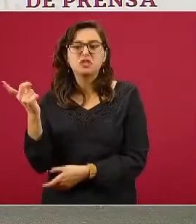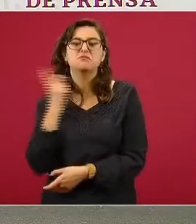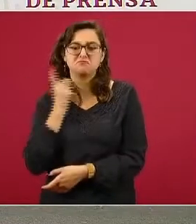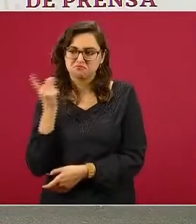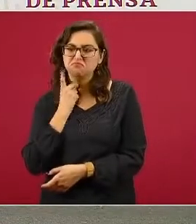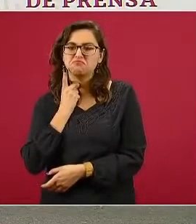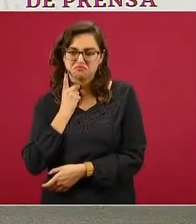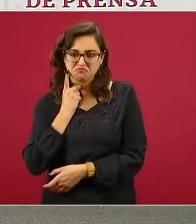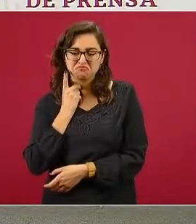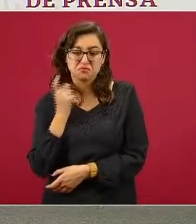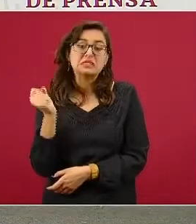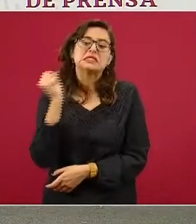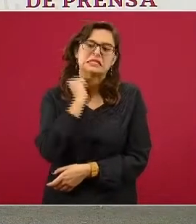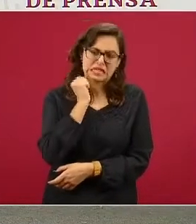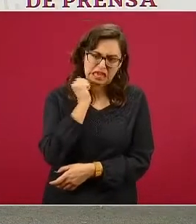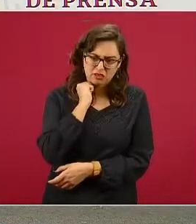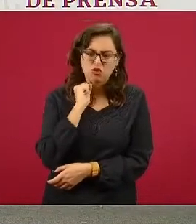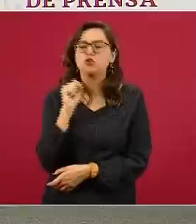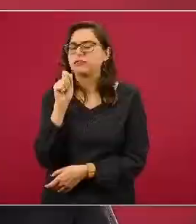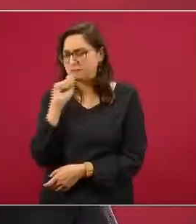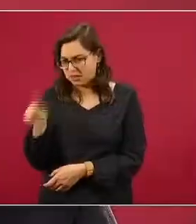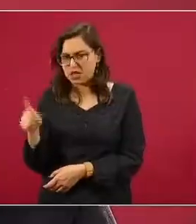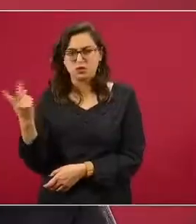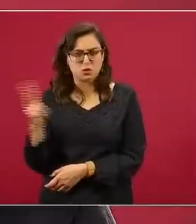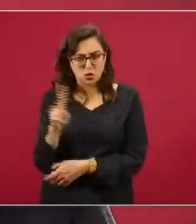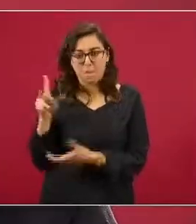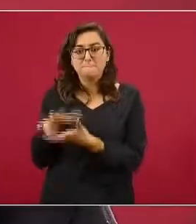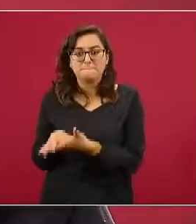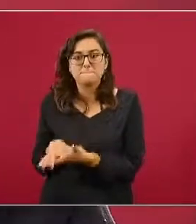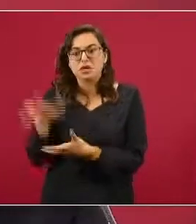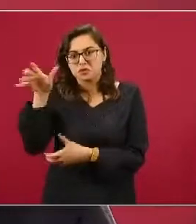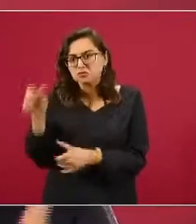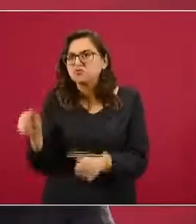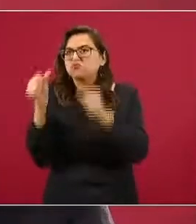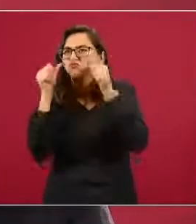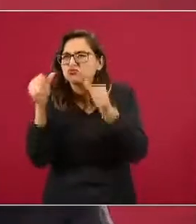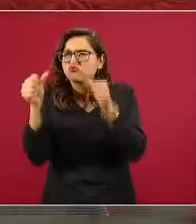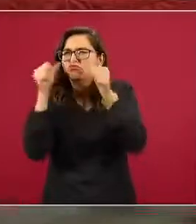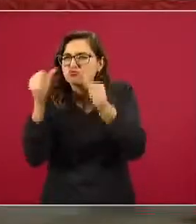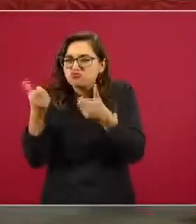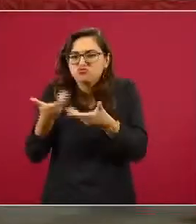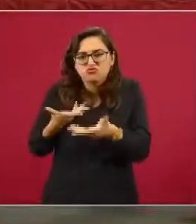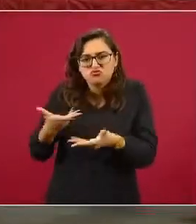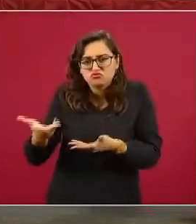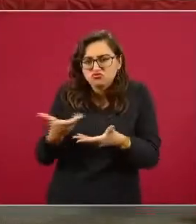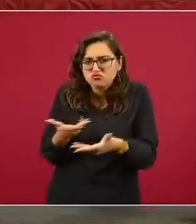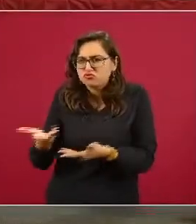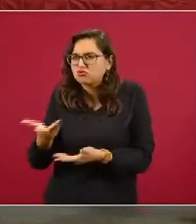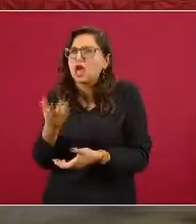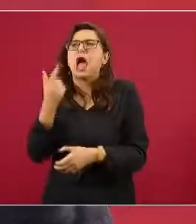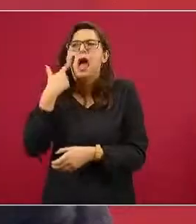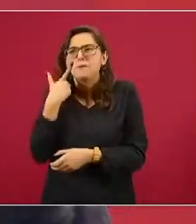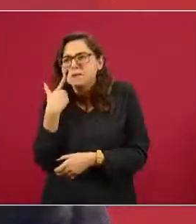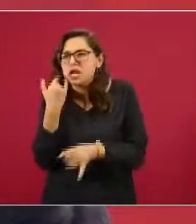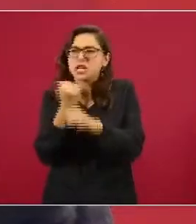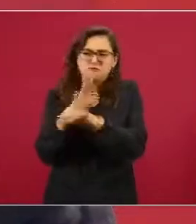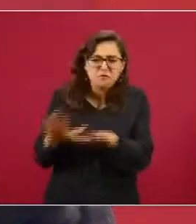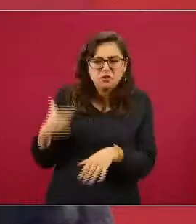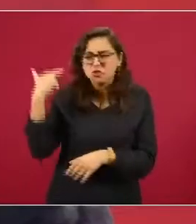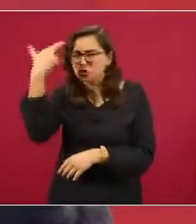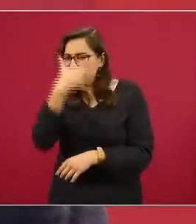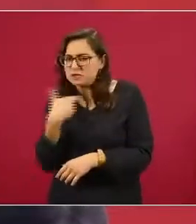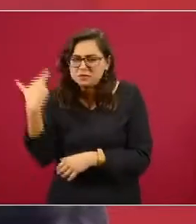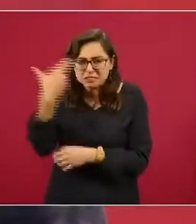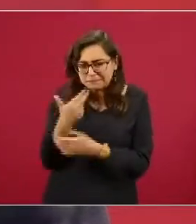legislativa, tanto en el Senado como en la Cámara de Diputados, escuchan, interactúan, toman en cuenta la información, la